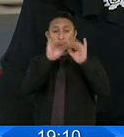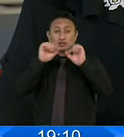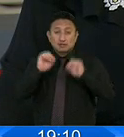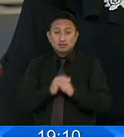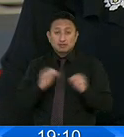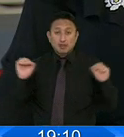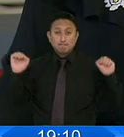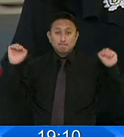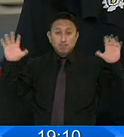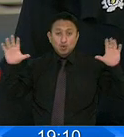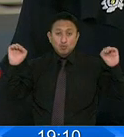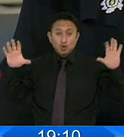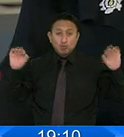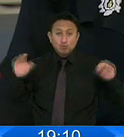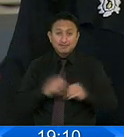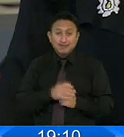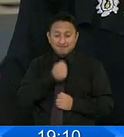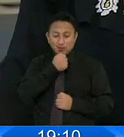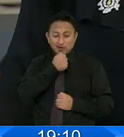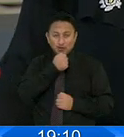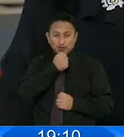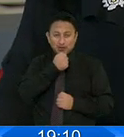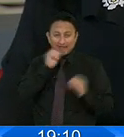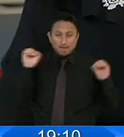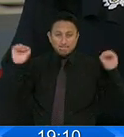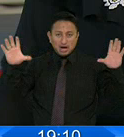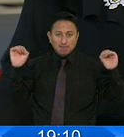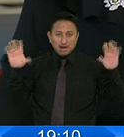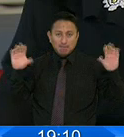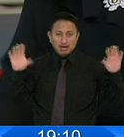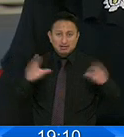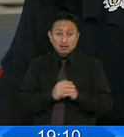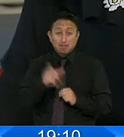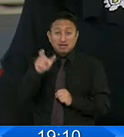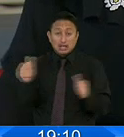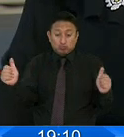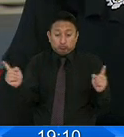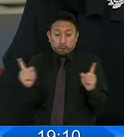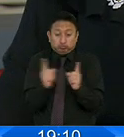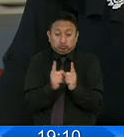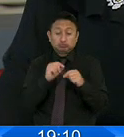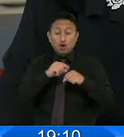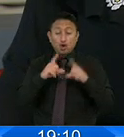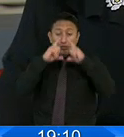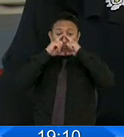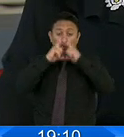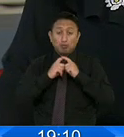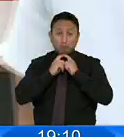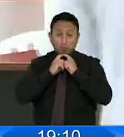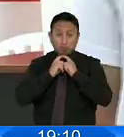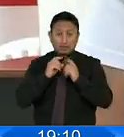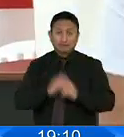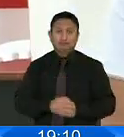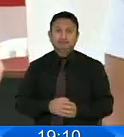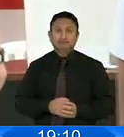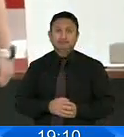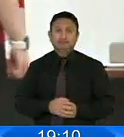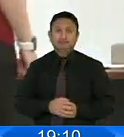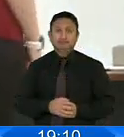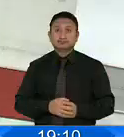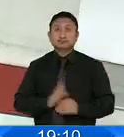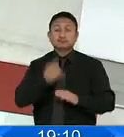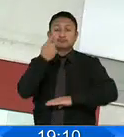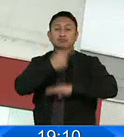que alertará a los ciudadanos en caso de aglomeraciones o mal uso de las mascarillas. Durante la jornada electoral, los